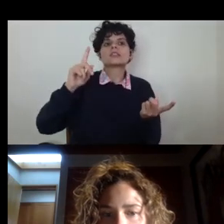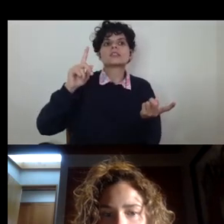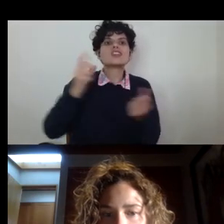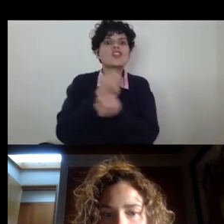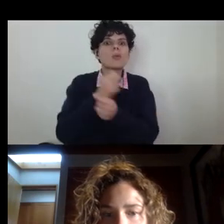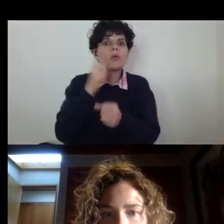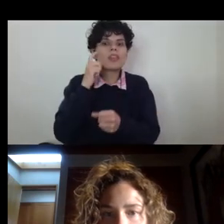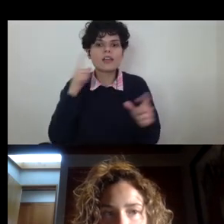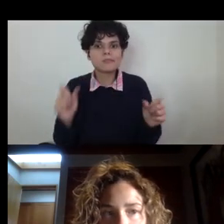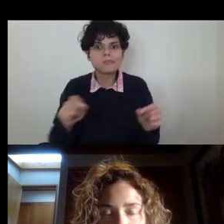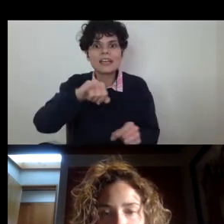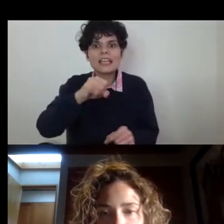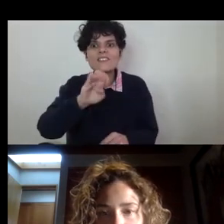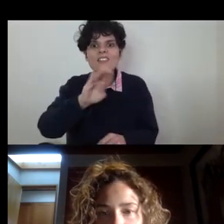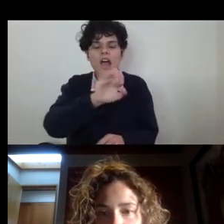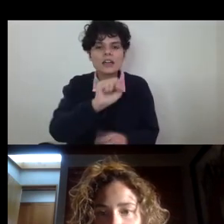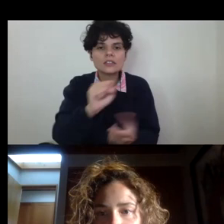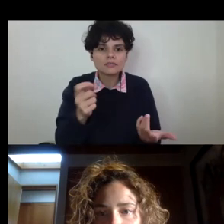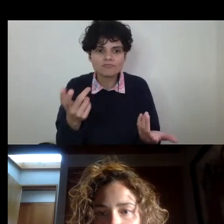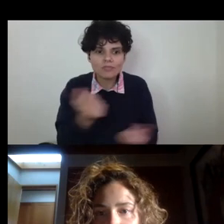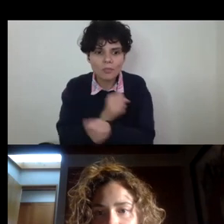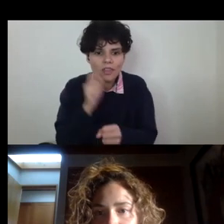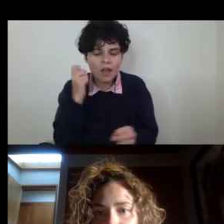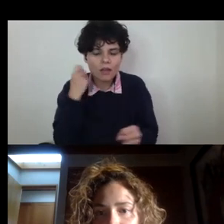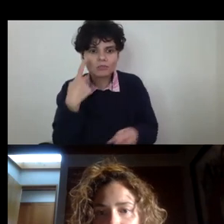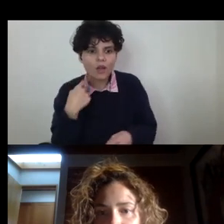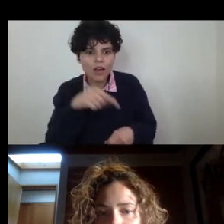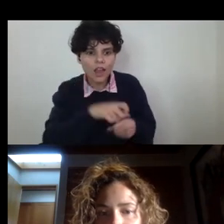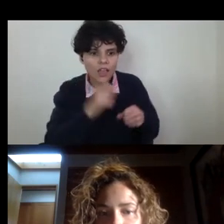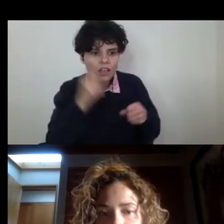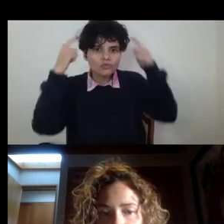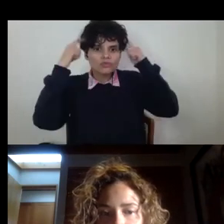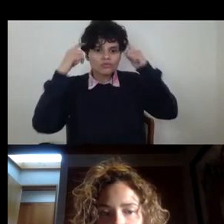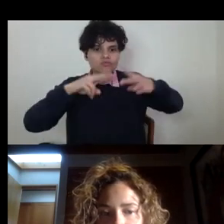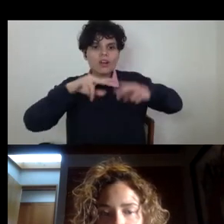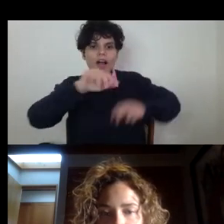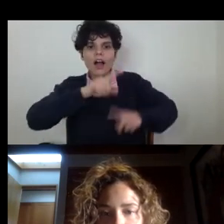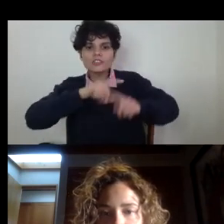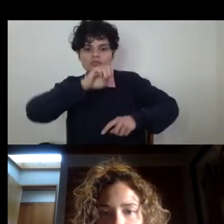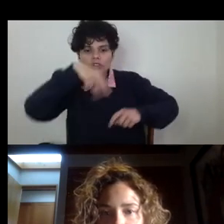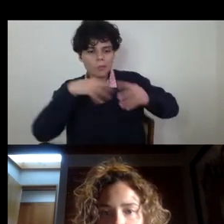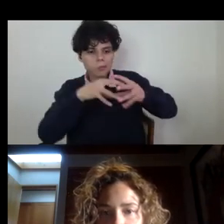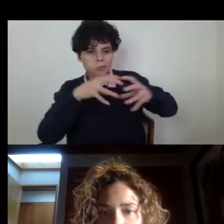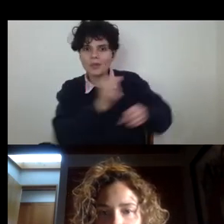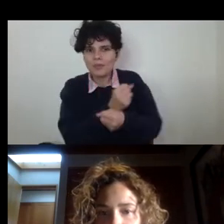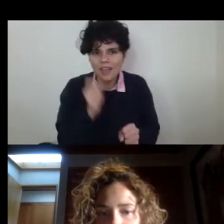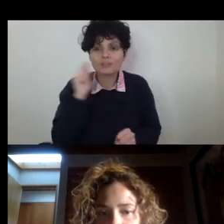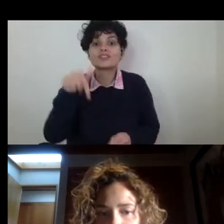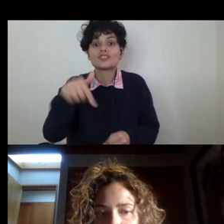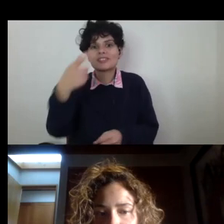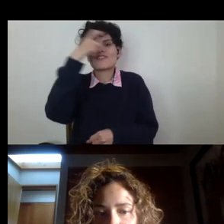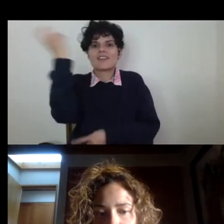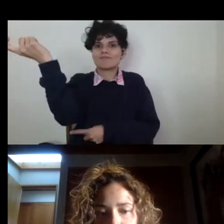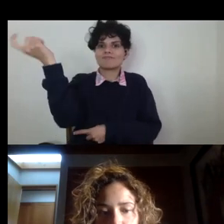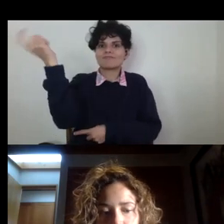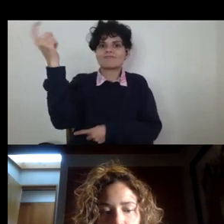jibias y hacer los estudios en el axón gigante. Y este grupo y los estudios que se hicieron tanto por los chilenos como este grupo